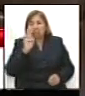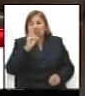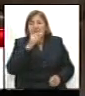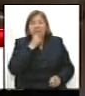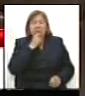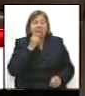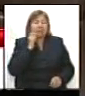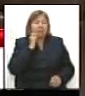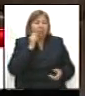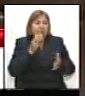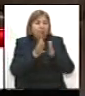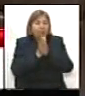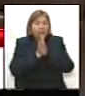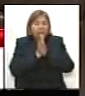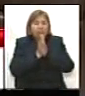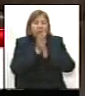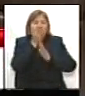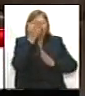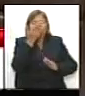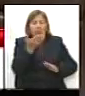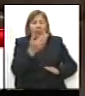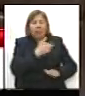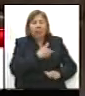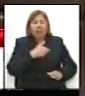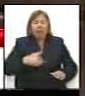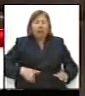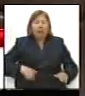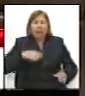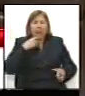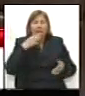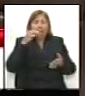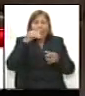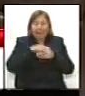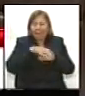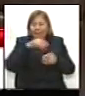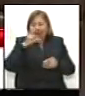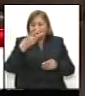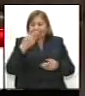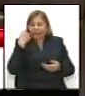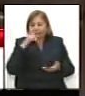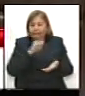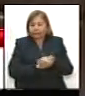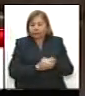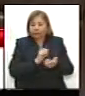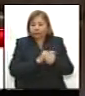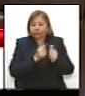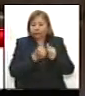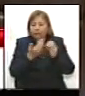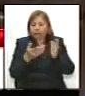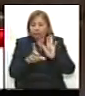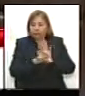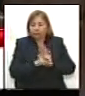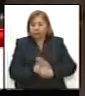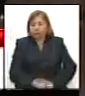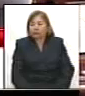abstenciones, solicito a usted, señor presidenta, que la someta a la segunda votación para que pueda convertirse en ley. Muchas